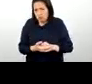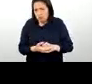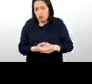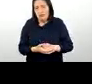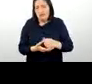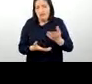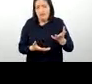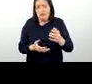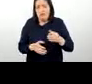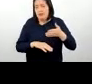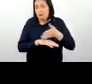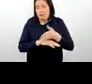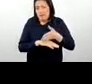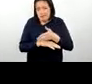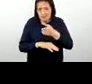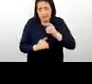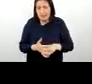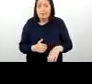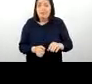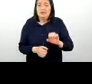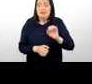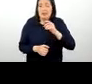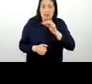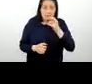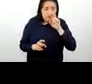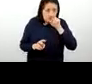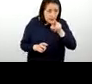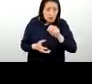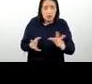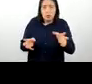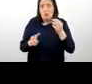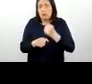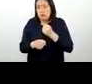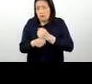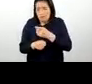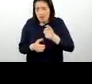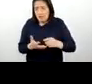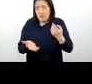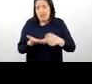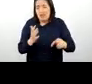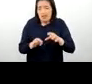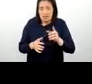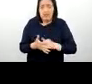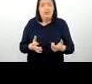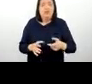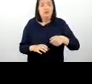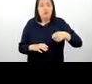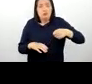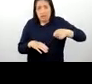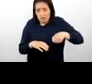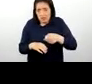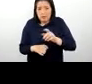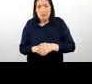las tablas de Saru, ¿no? Entonces, ahí pueden observar cómo es el trabajo que vienen desarrollando en los talleres, ¿no?